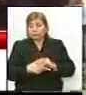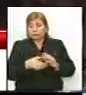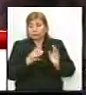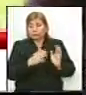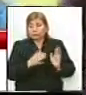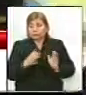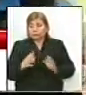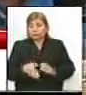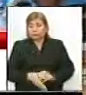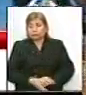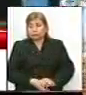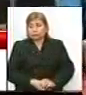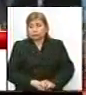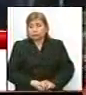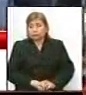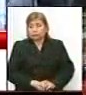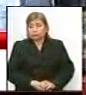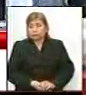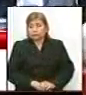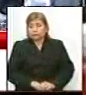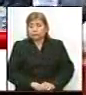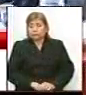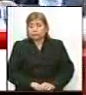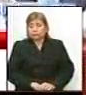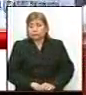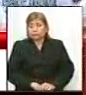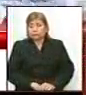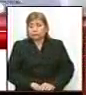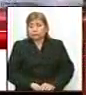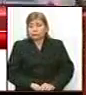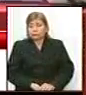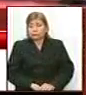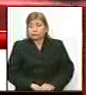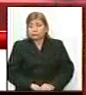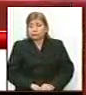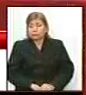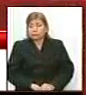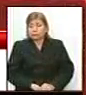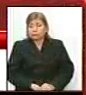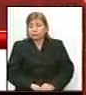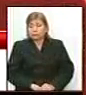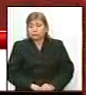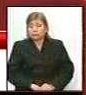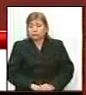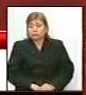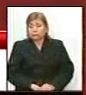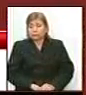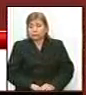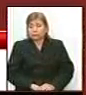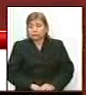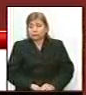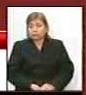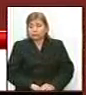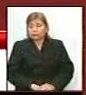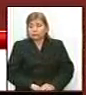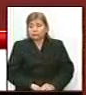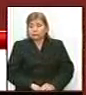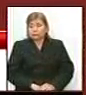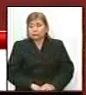alistándonos con este. No. ¿Puebla? Sí, sí, sí. Con nuestro